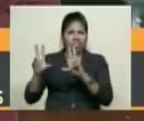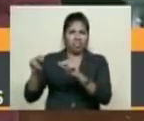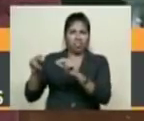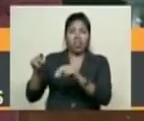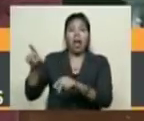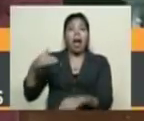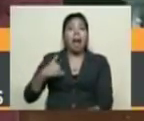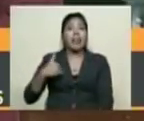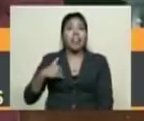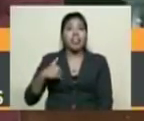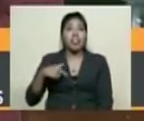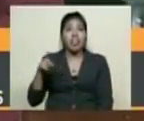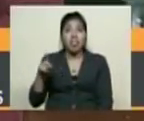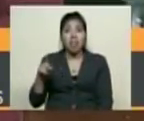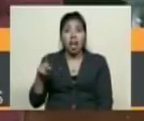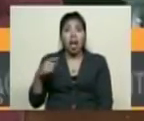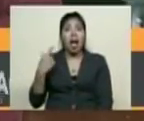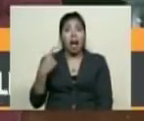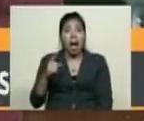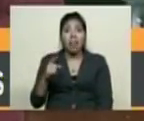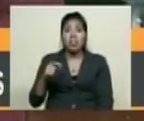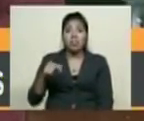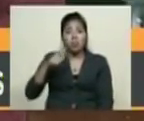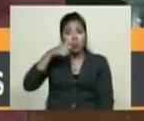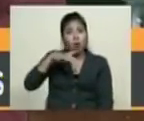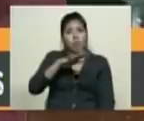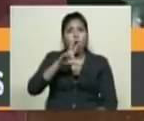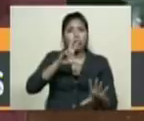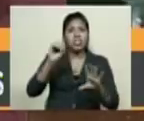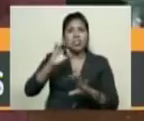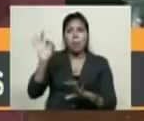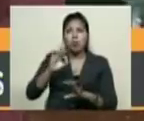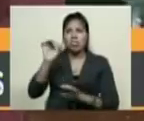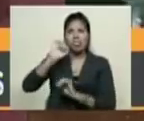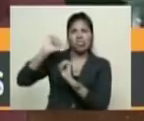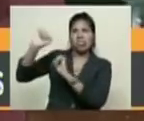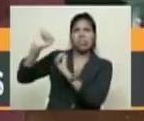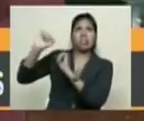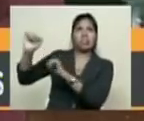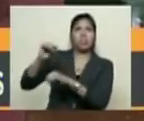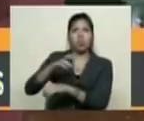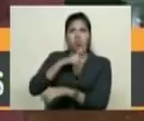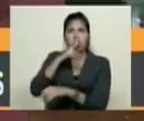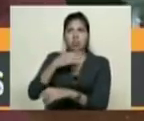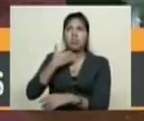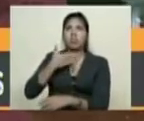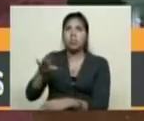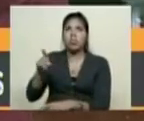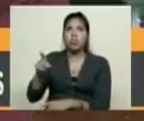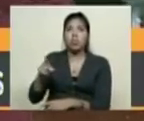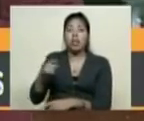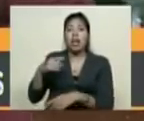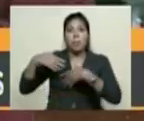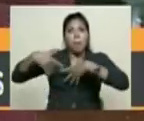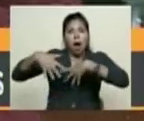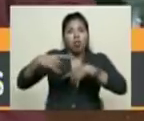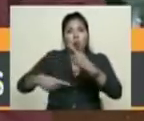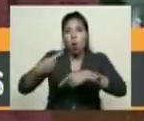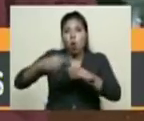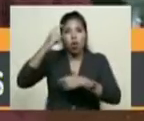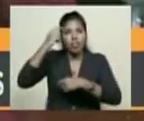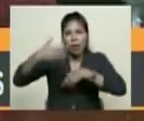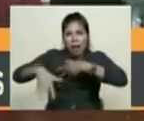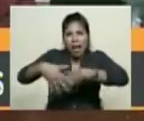el 80% de rechazo que tiene en Argentina, con las inmensas movilizaciones diurnas, nocturnas, que todos los días hace el